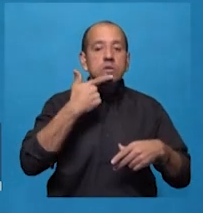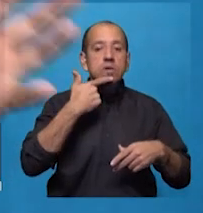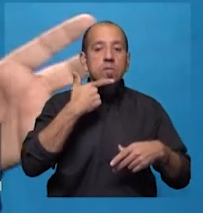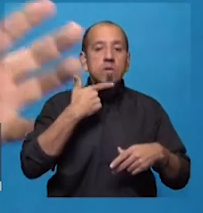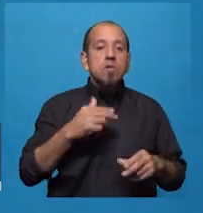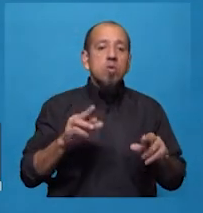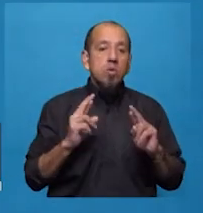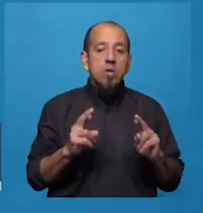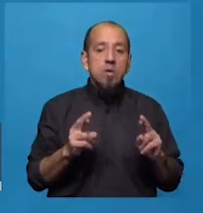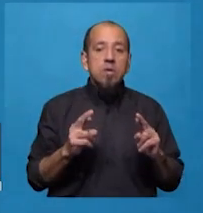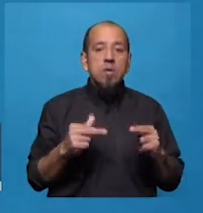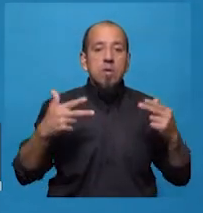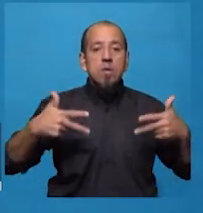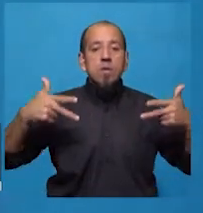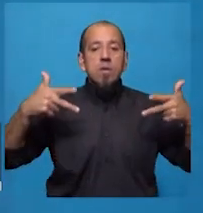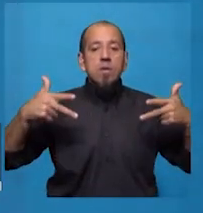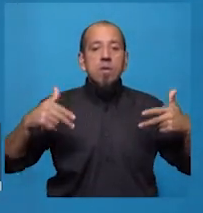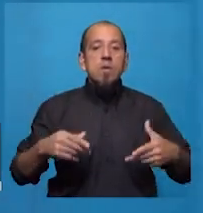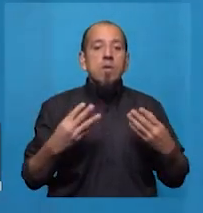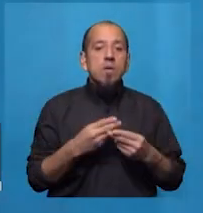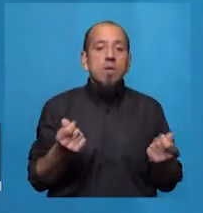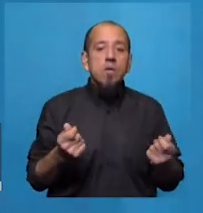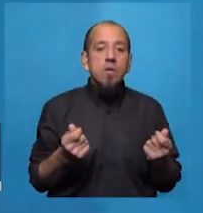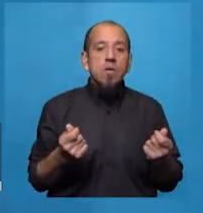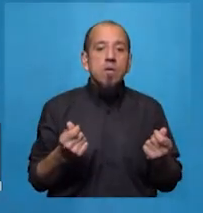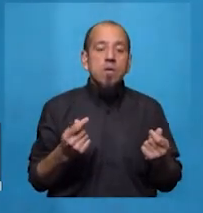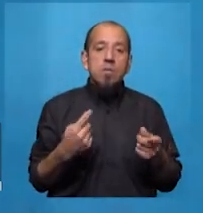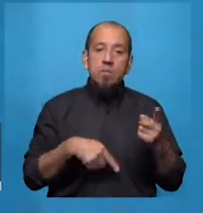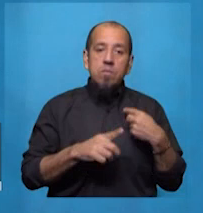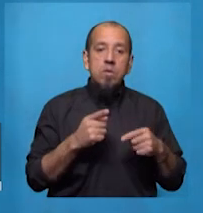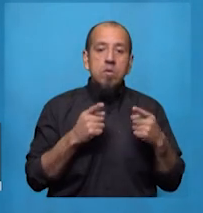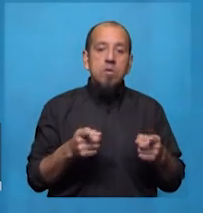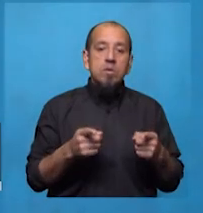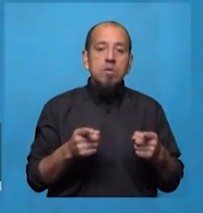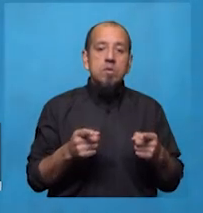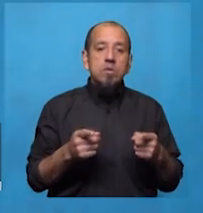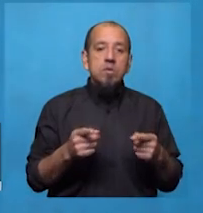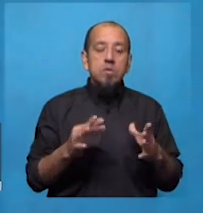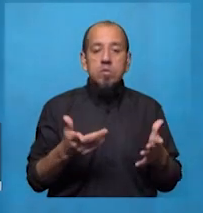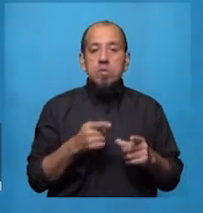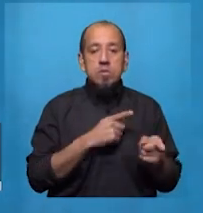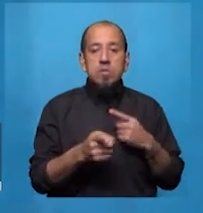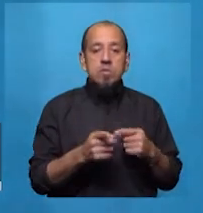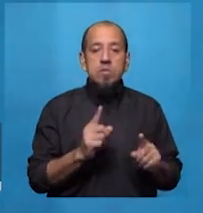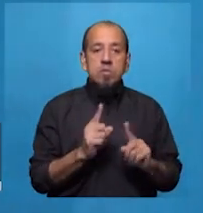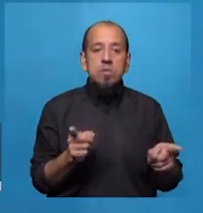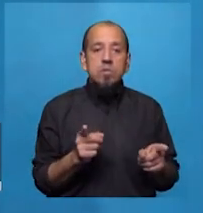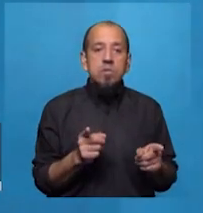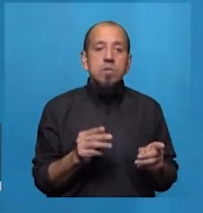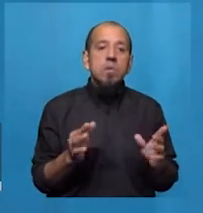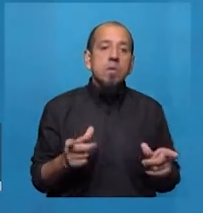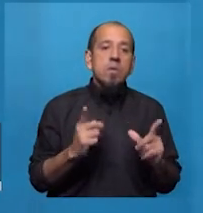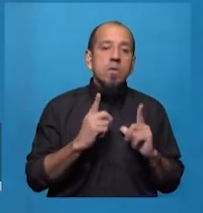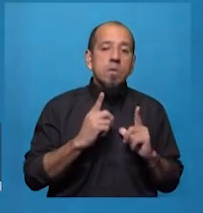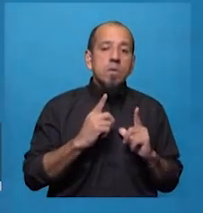ojalá que las cámaras disuada en el delito y se sientan un poco más seguro pero eso no es automático tampoco no entonces esperemos